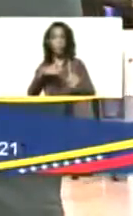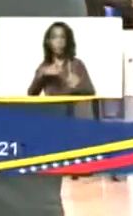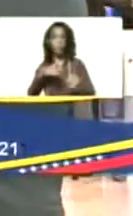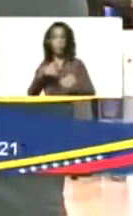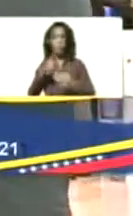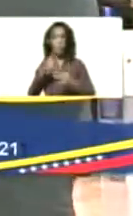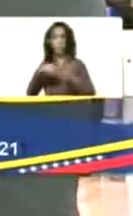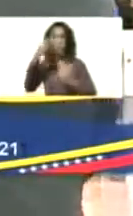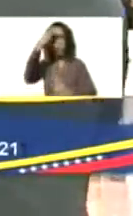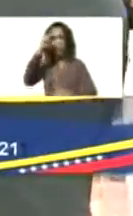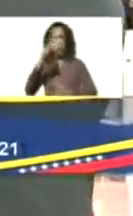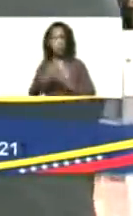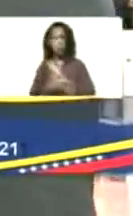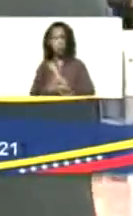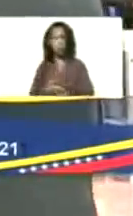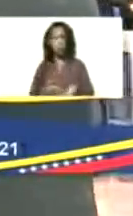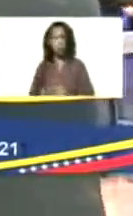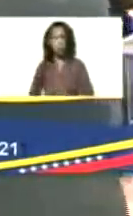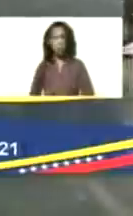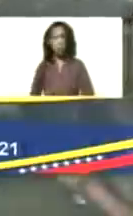mexicana.